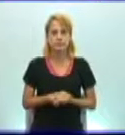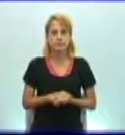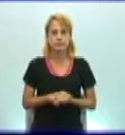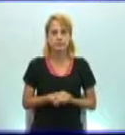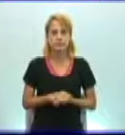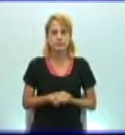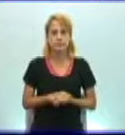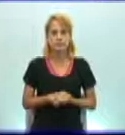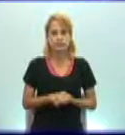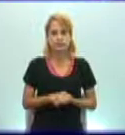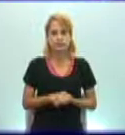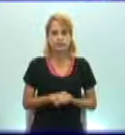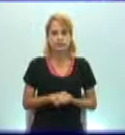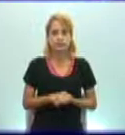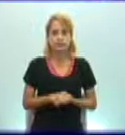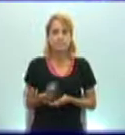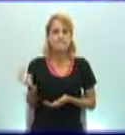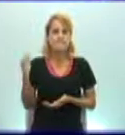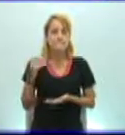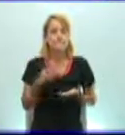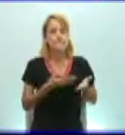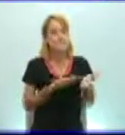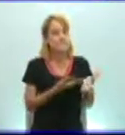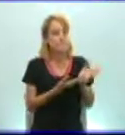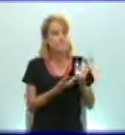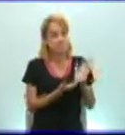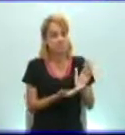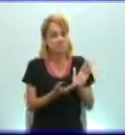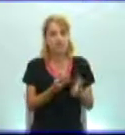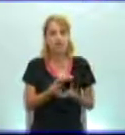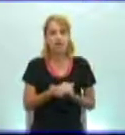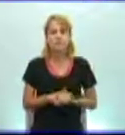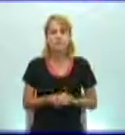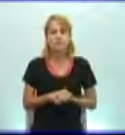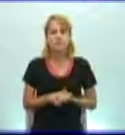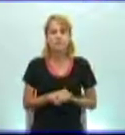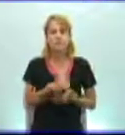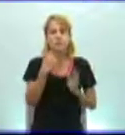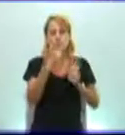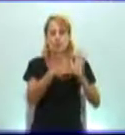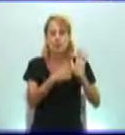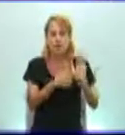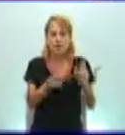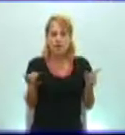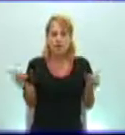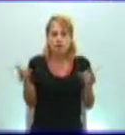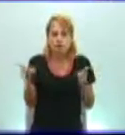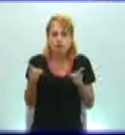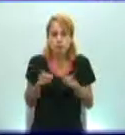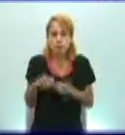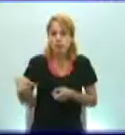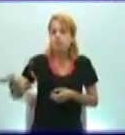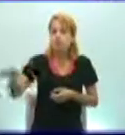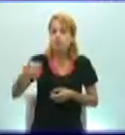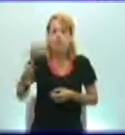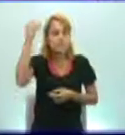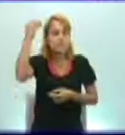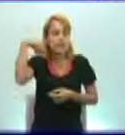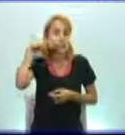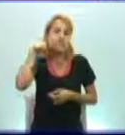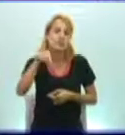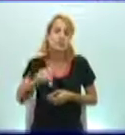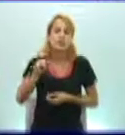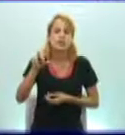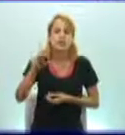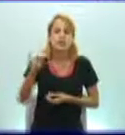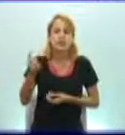Voy entonces a presentar una imagen donde vamos a resumir todo lo que hemos conocido de este órgano